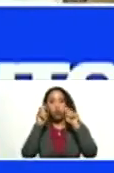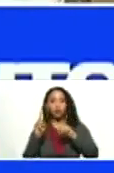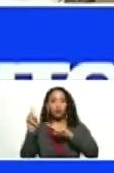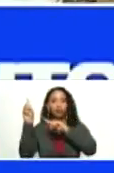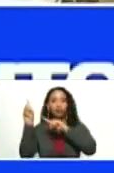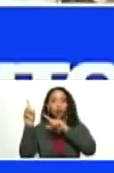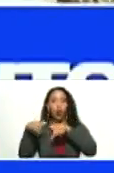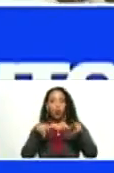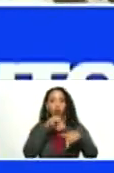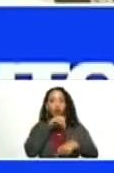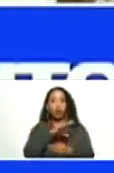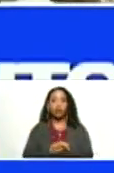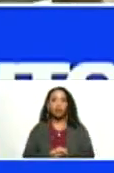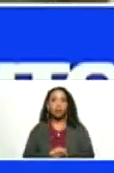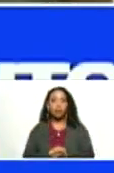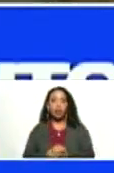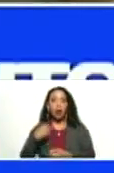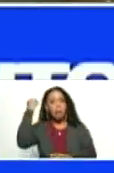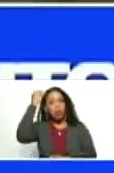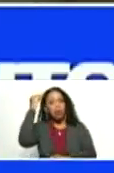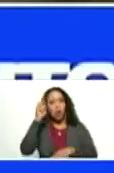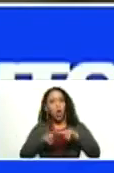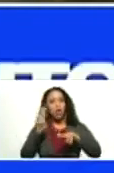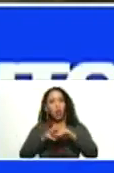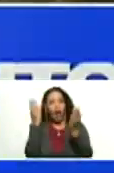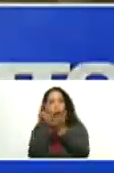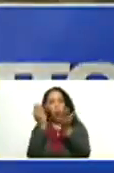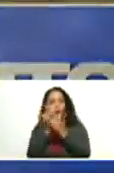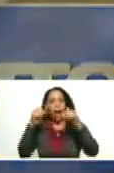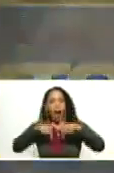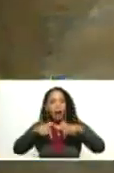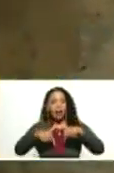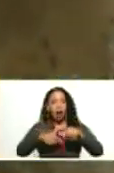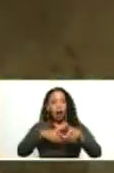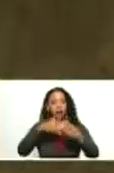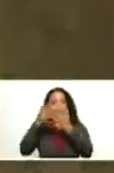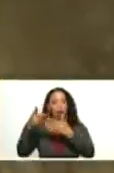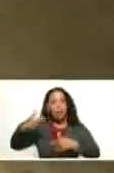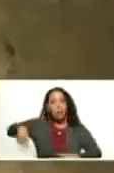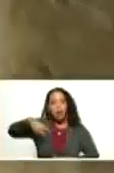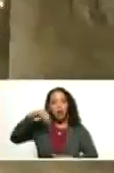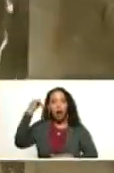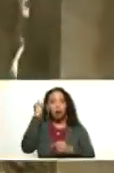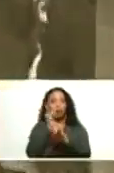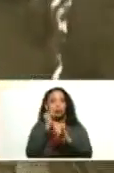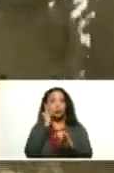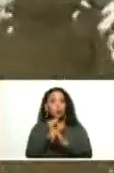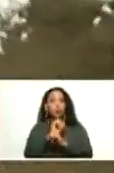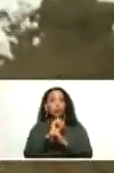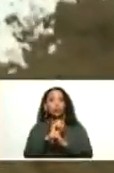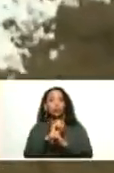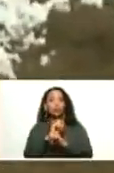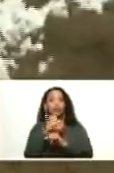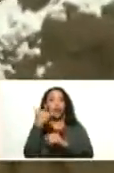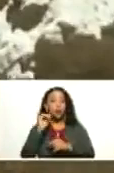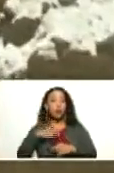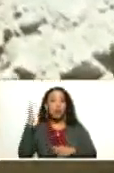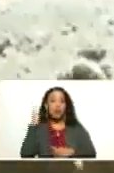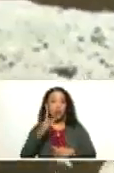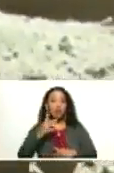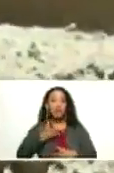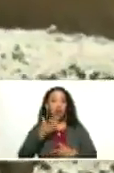imaginamos, presidente, venir los niños de las escuelas y por eso esto es un espacio para la formación, es una plaza que tiene internet, tiene códigos QR, la gente puede venir con